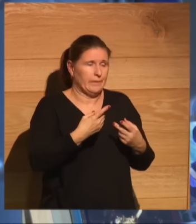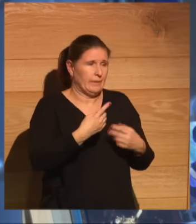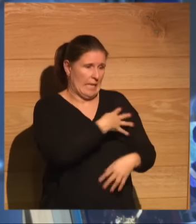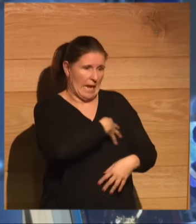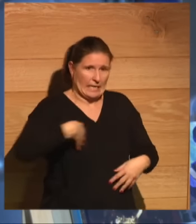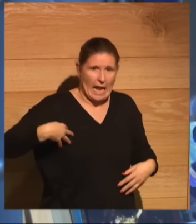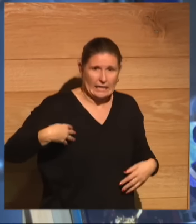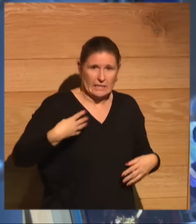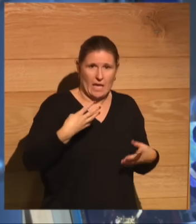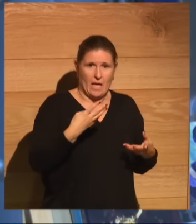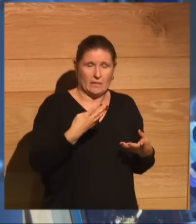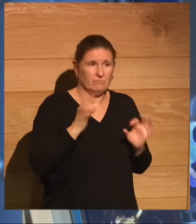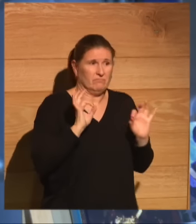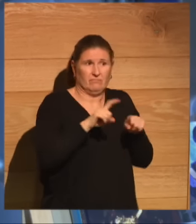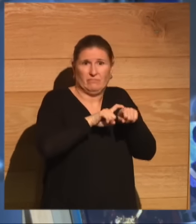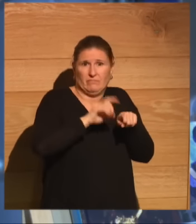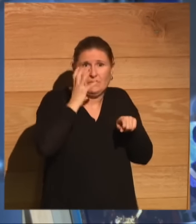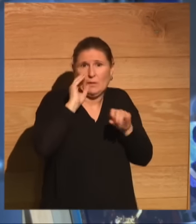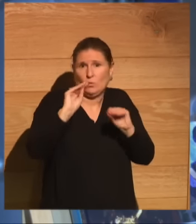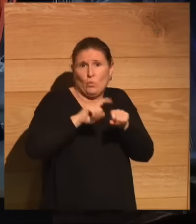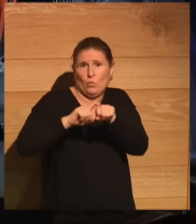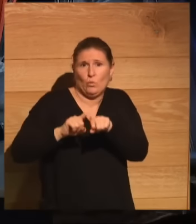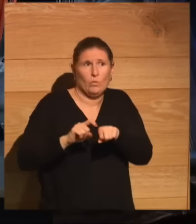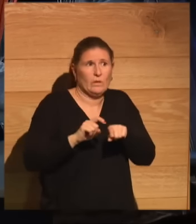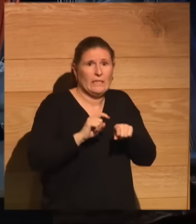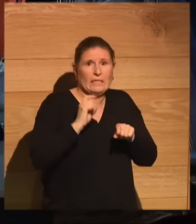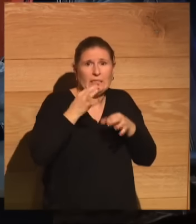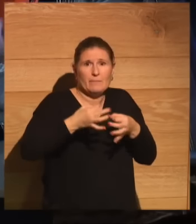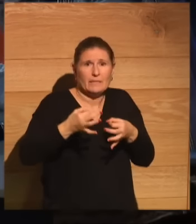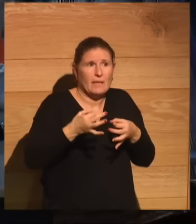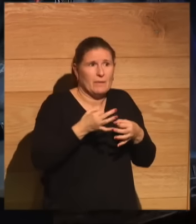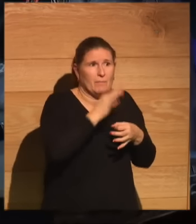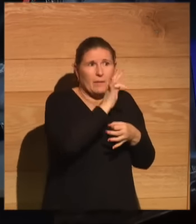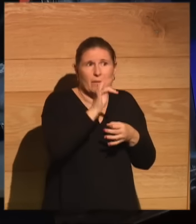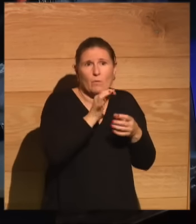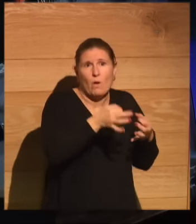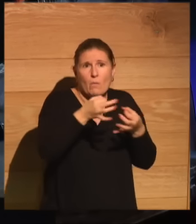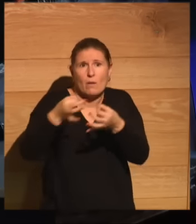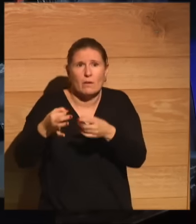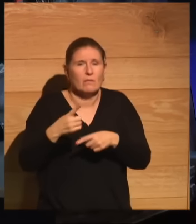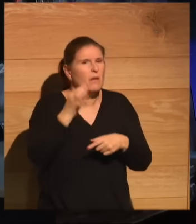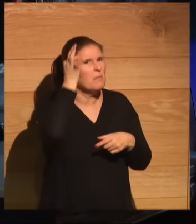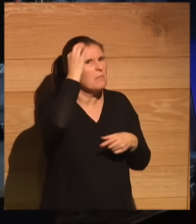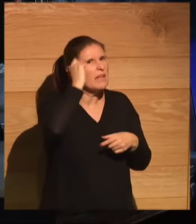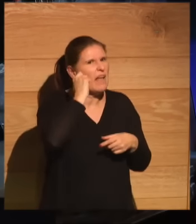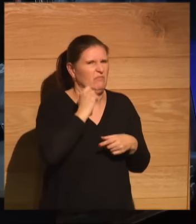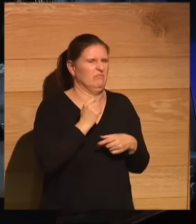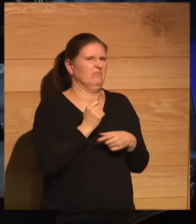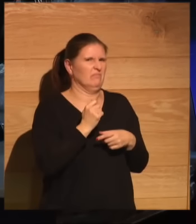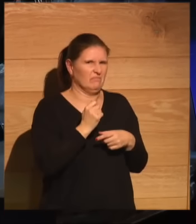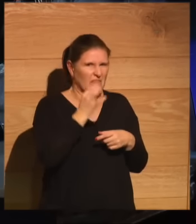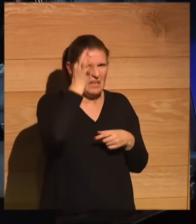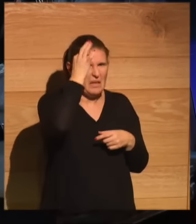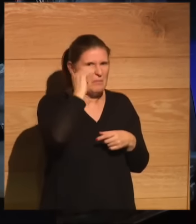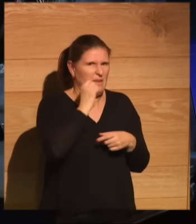rayas, sí. Bueno, los peinados, que es lo único que llevo mal del asunto. ¿Por qué? Porque peina muy mal. ¡Ay! Peina, bueno, muy mal. ¿Te parece que peina mal?